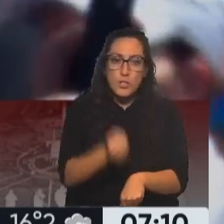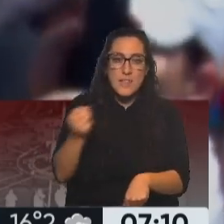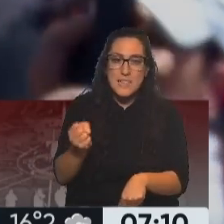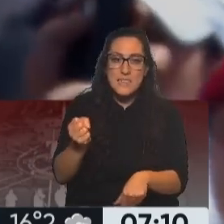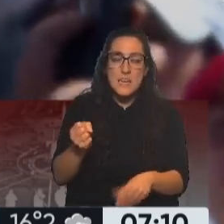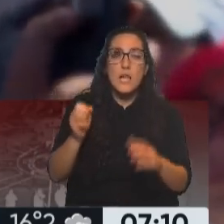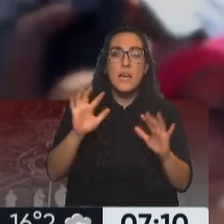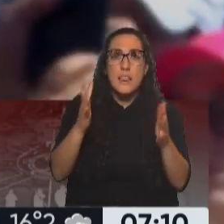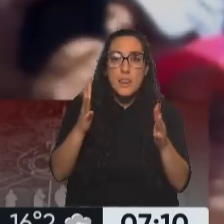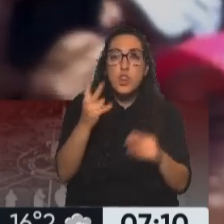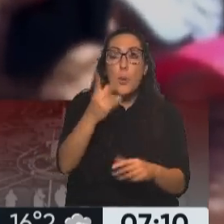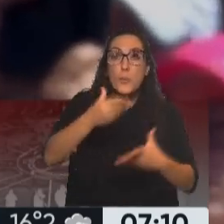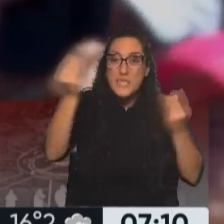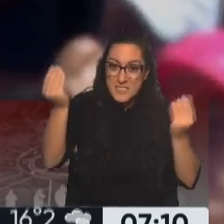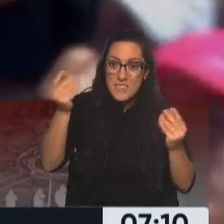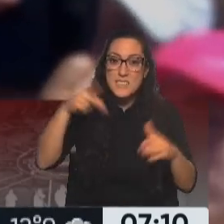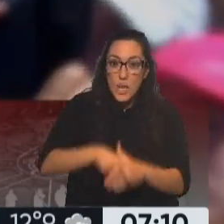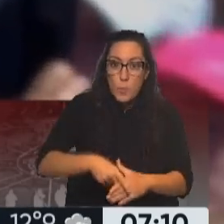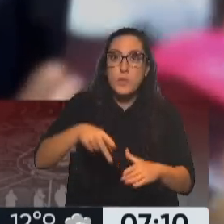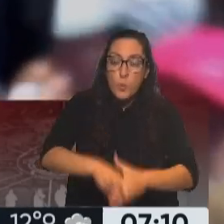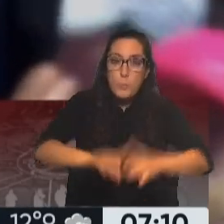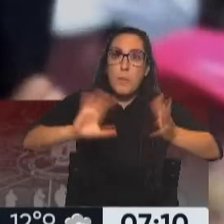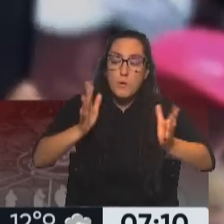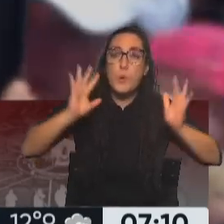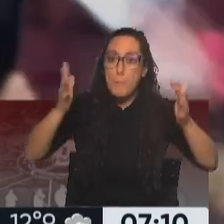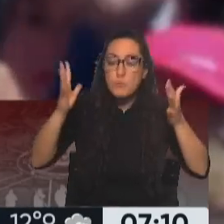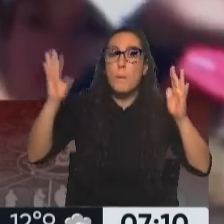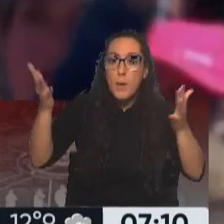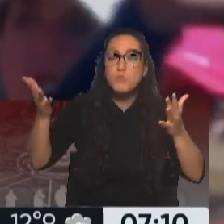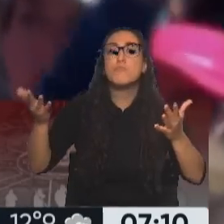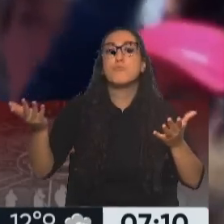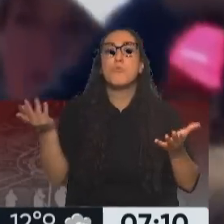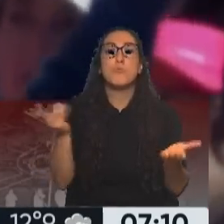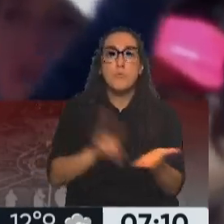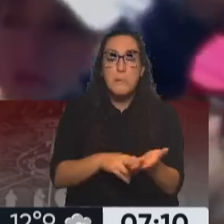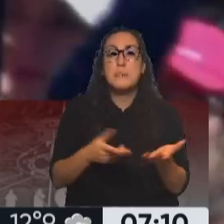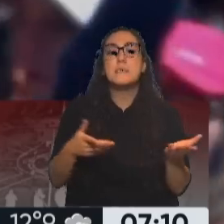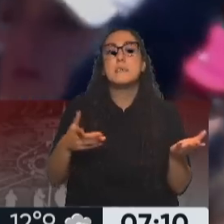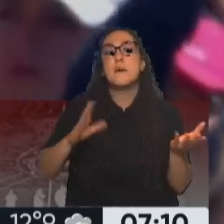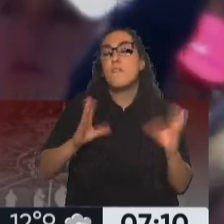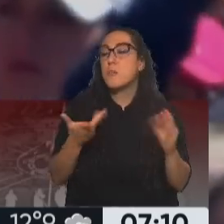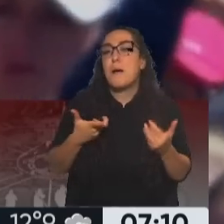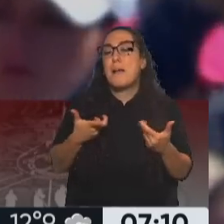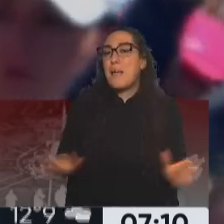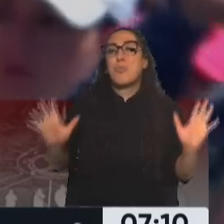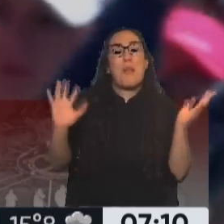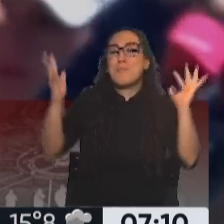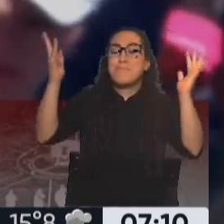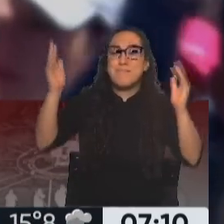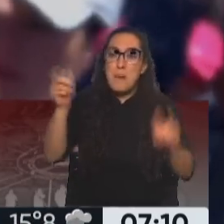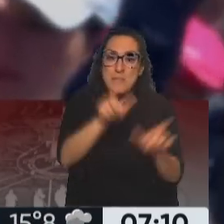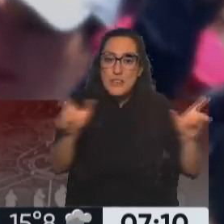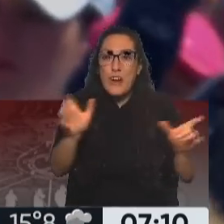2 veces lo que fue la homilía y que vuelven a interrumpir, si se quiere, de manera espontánea y como